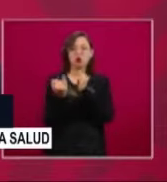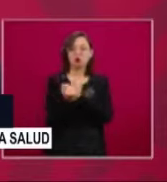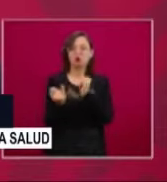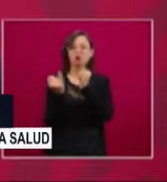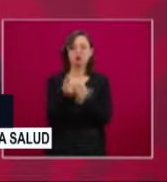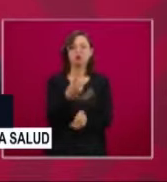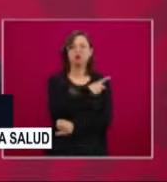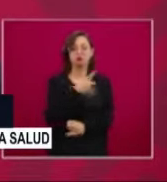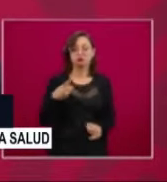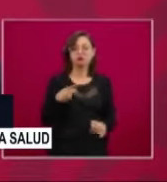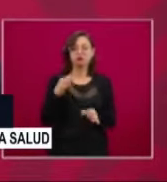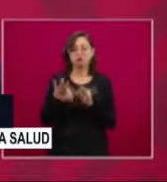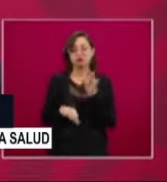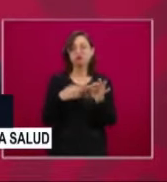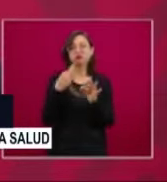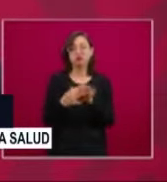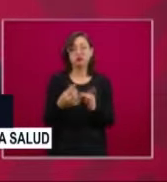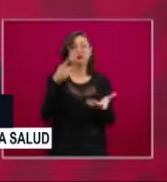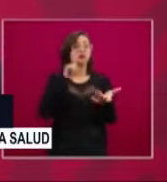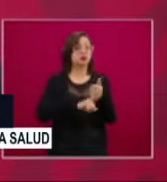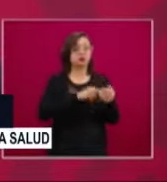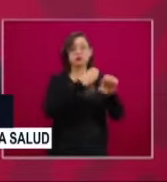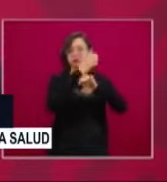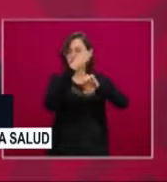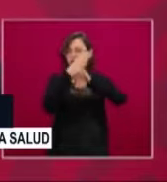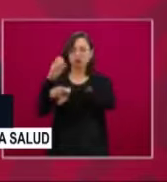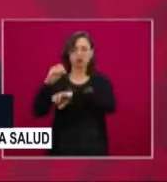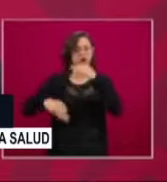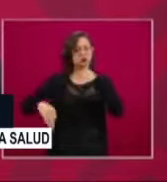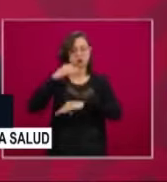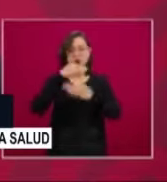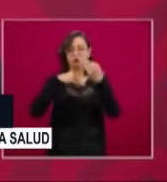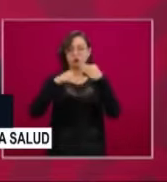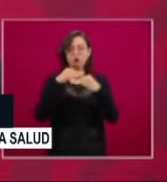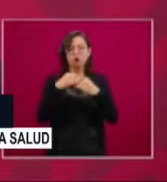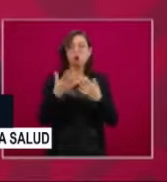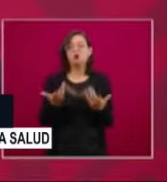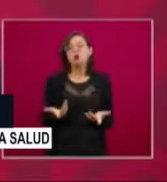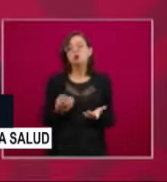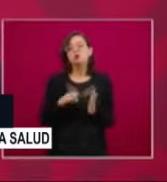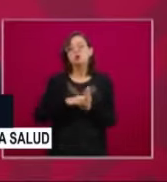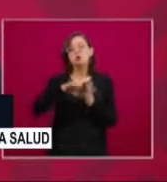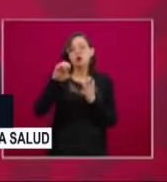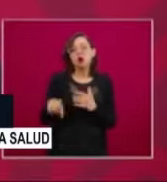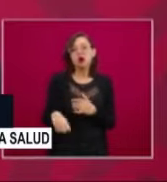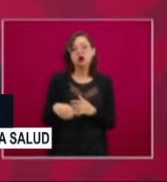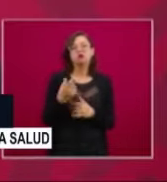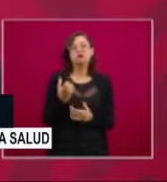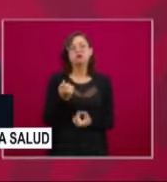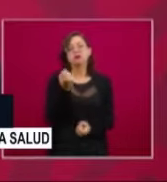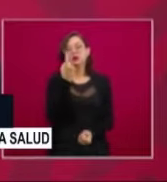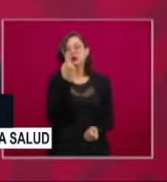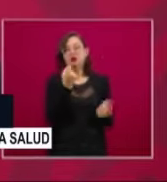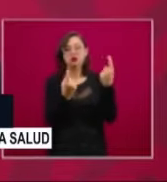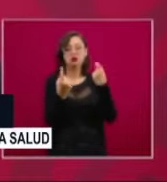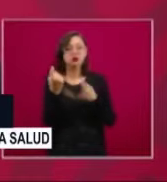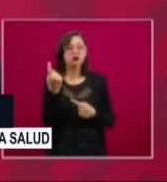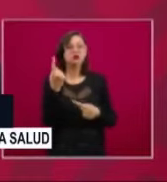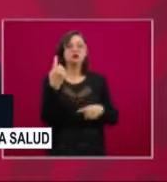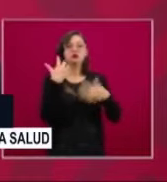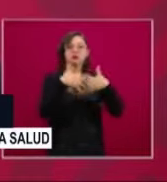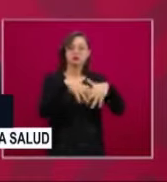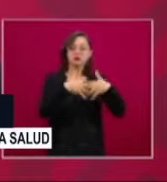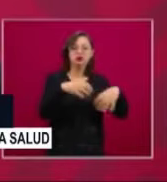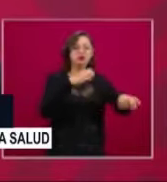cura definitiva para el cube y que hay de las pruebas rápidas doctor lópez gatell ha habido conflictos incluso es de carácter